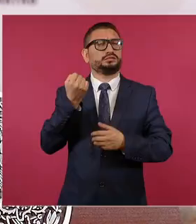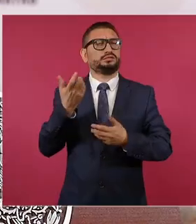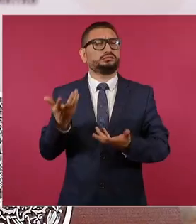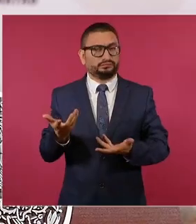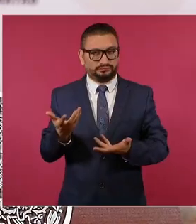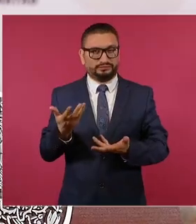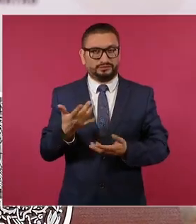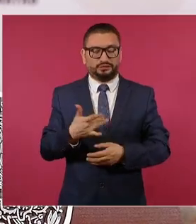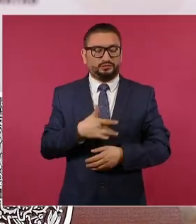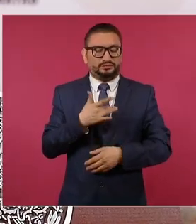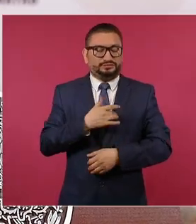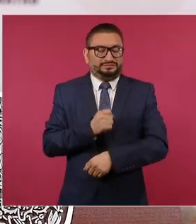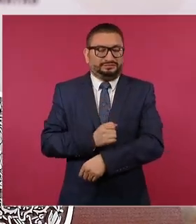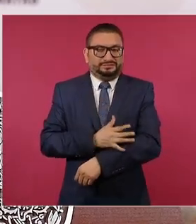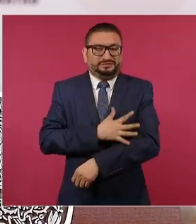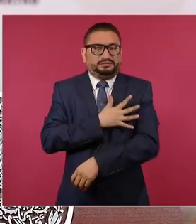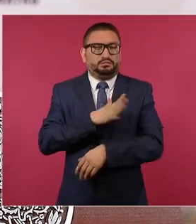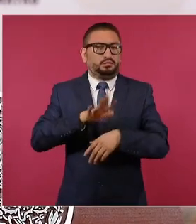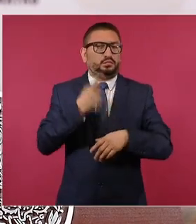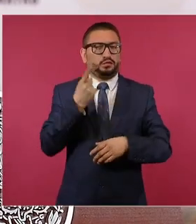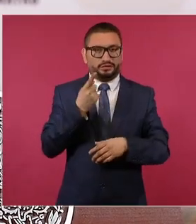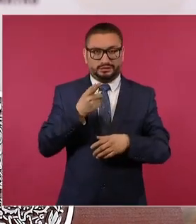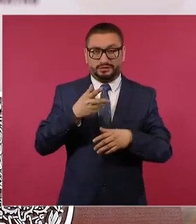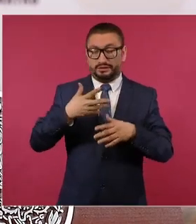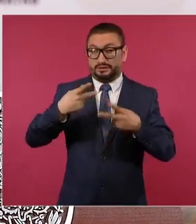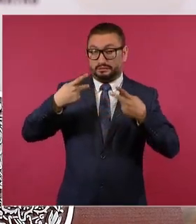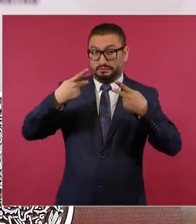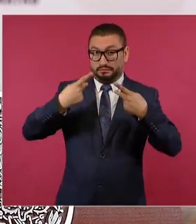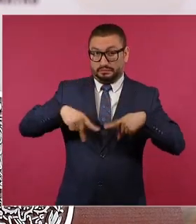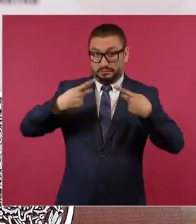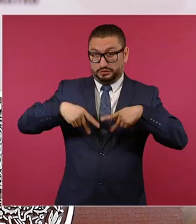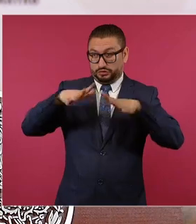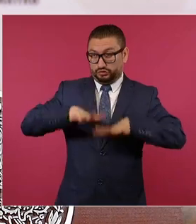la dicha de que el pueblo eligió muy bien.